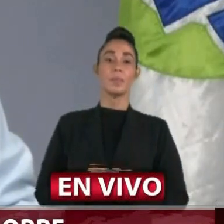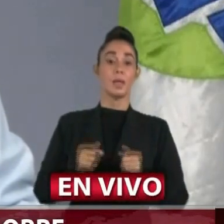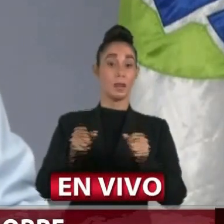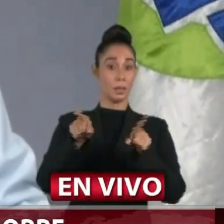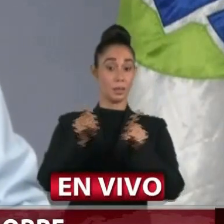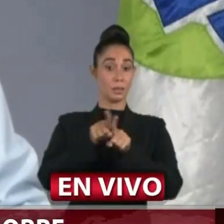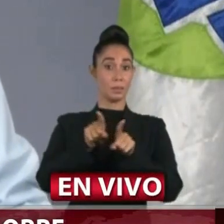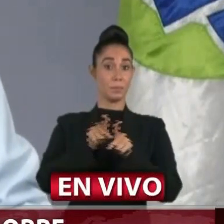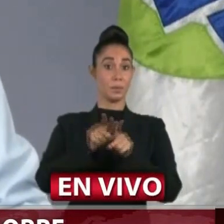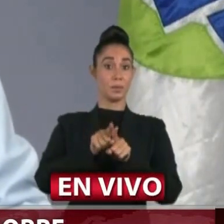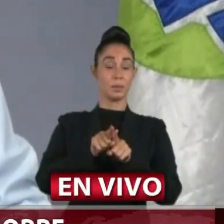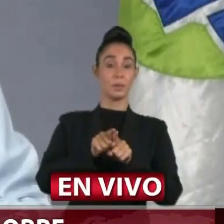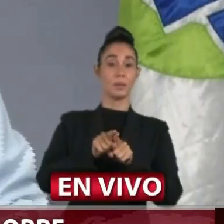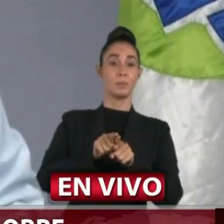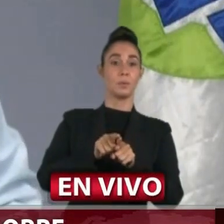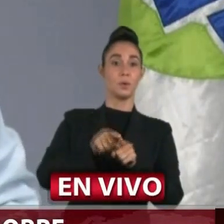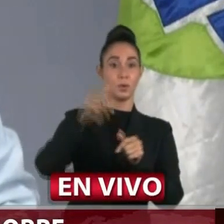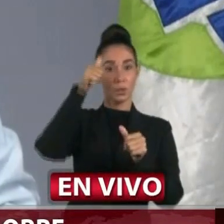próximo lunes